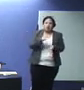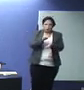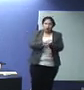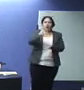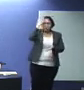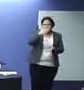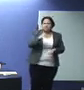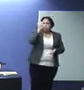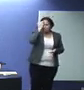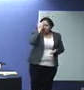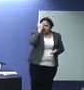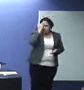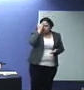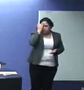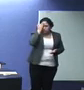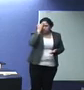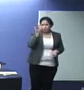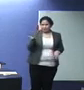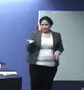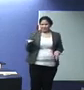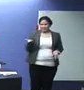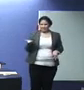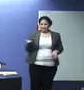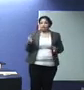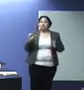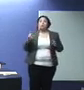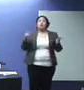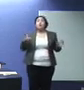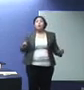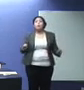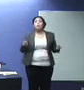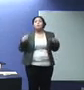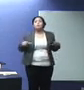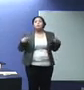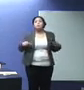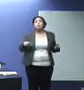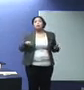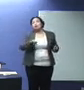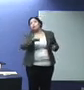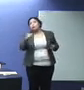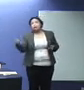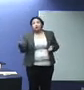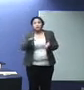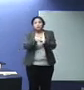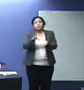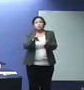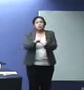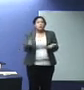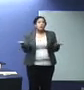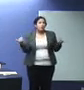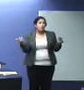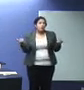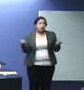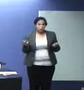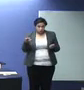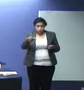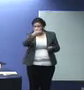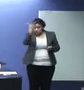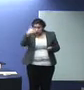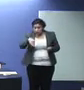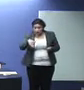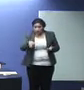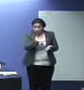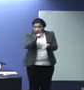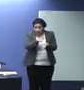¿qué significa accesibilidad si no es para toda la comunidad? La teoría de la tragedia personal ha servido